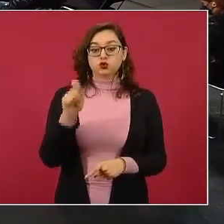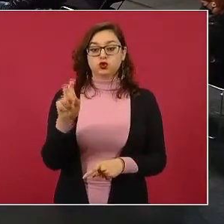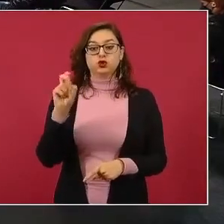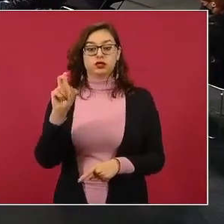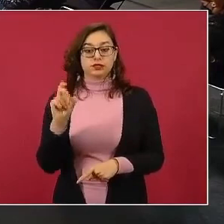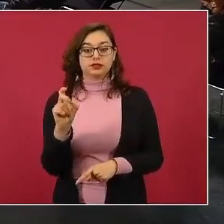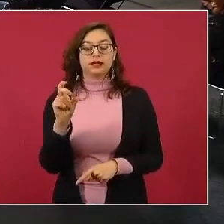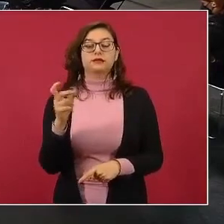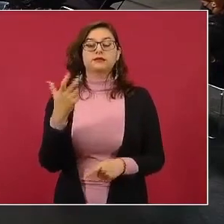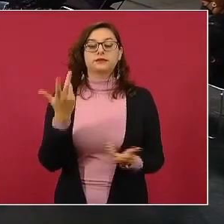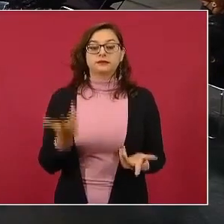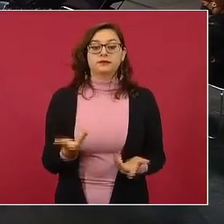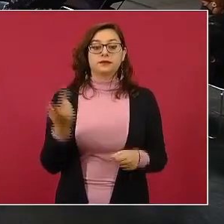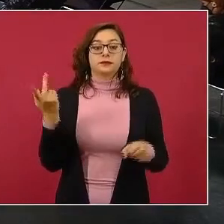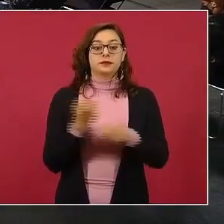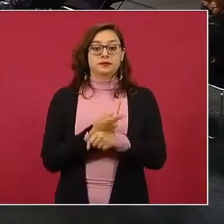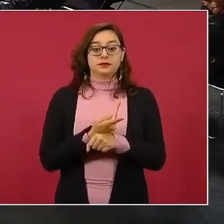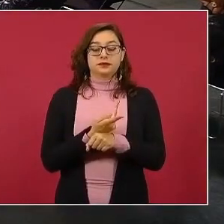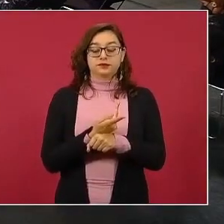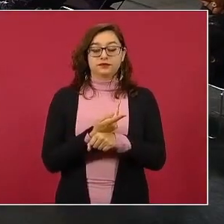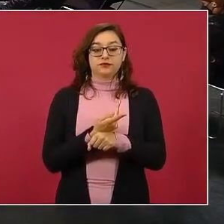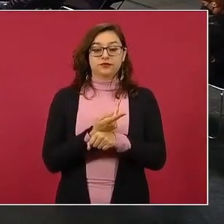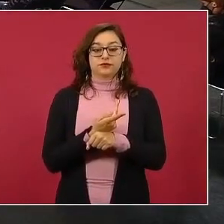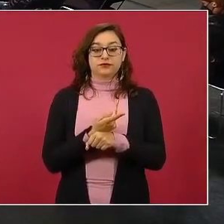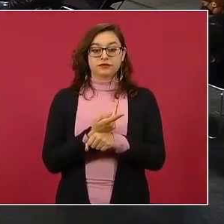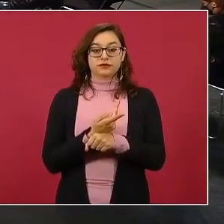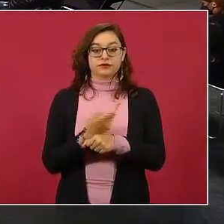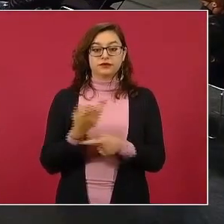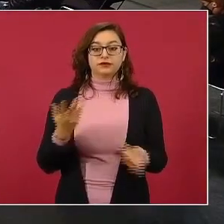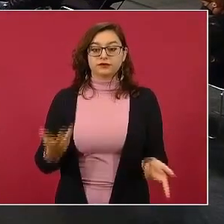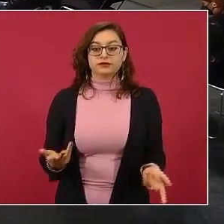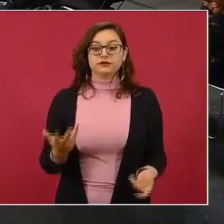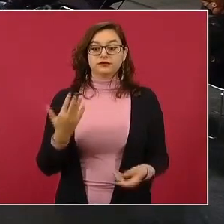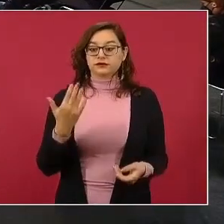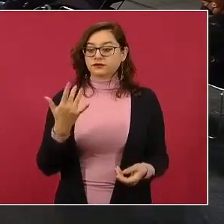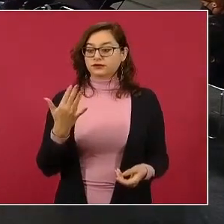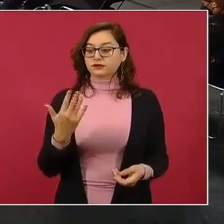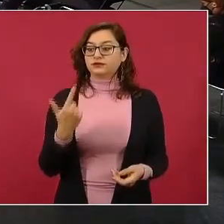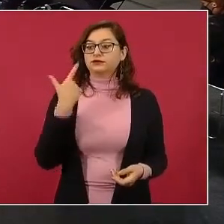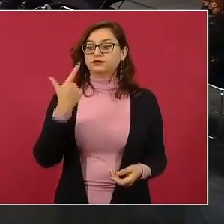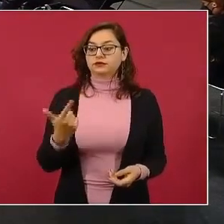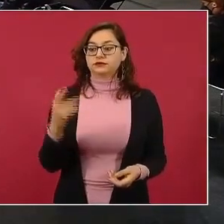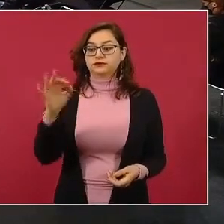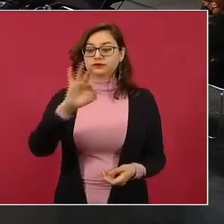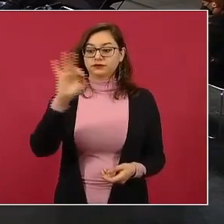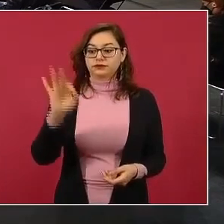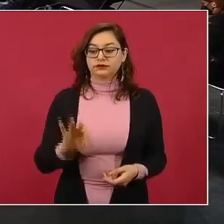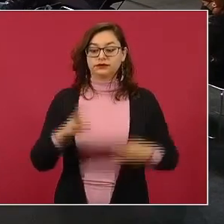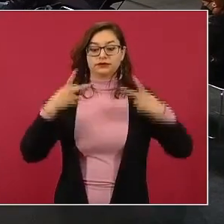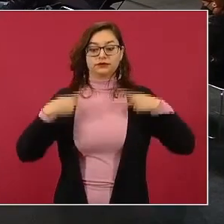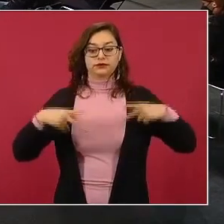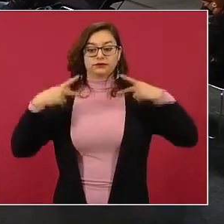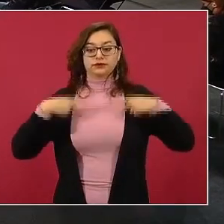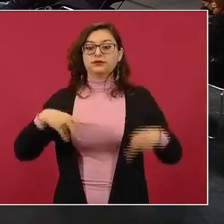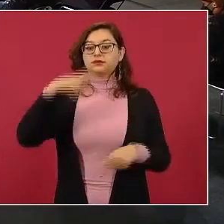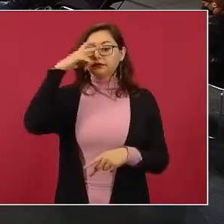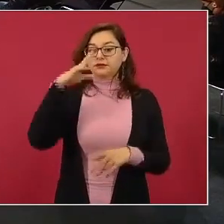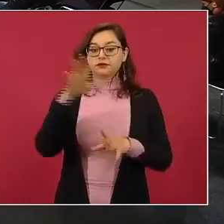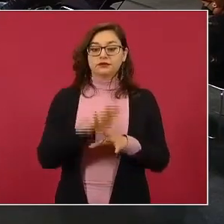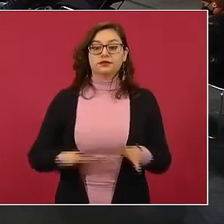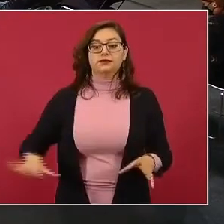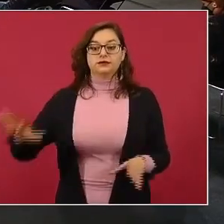que el 57% de las familias mexicanas, de los 45 millones de